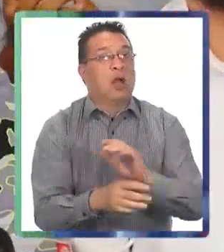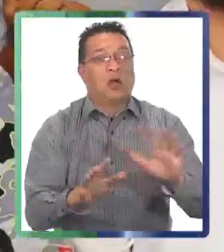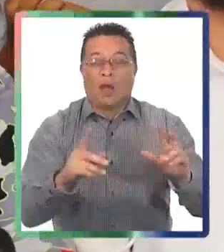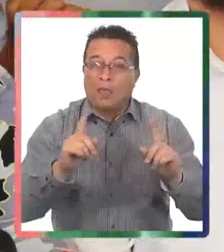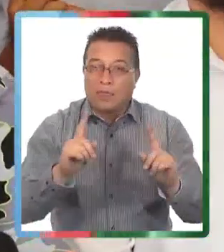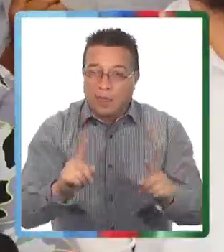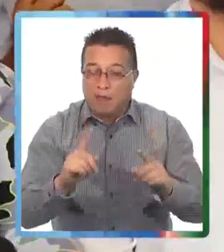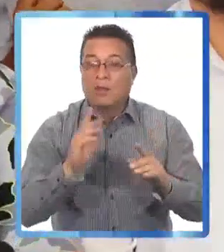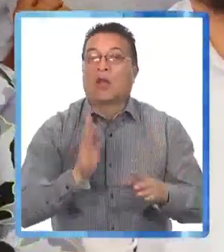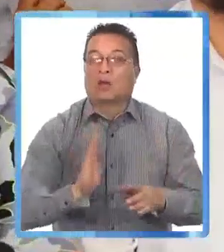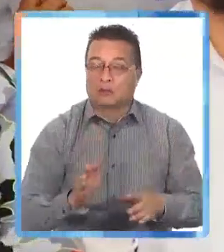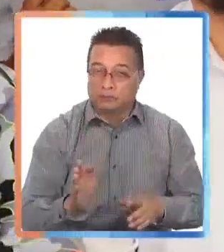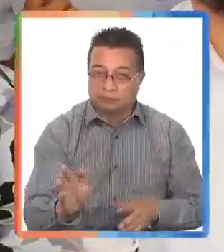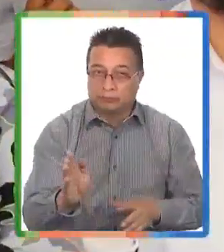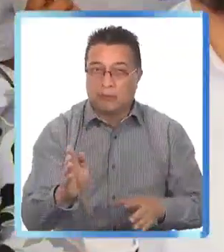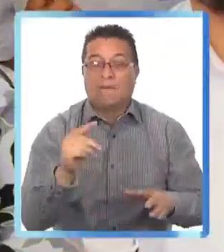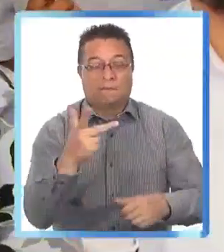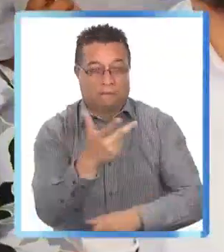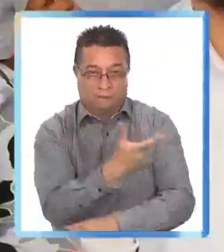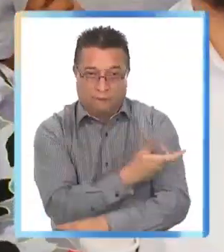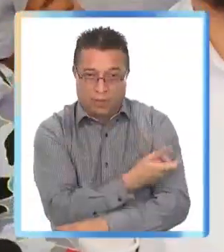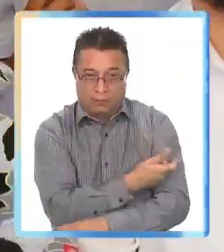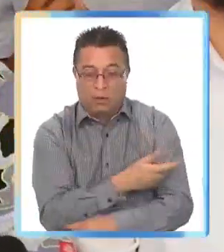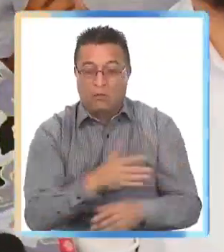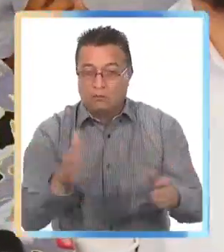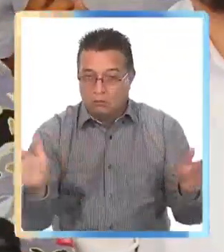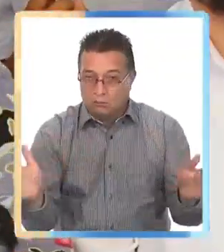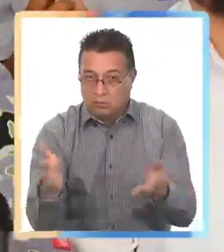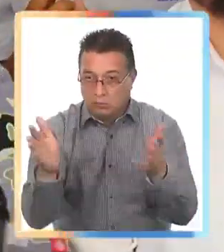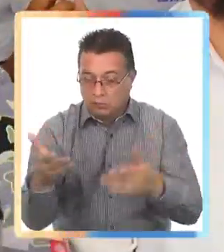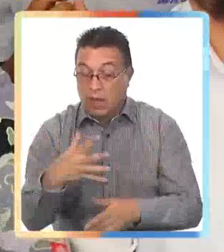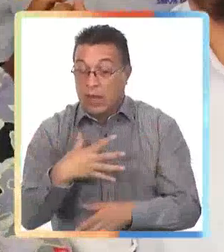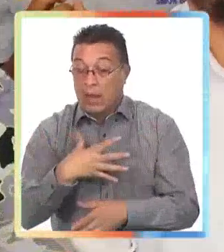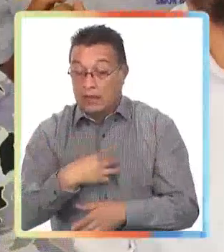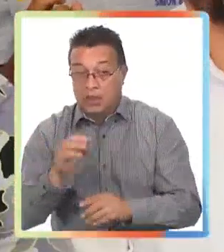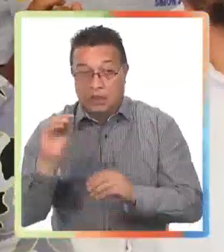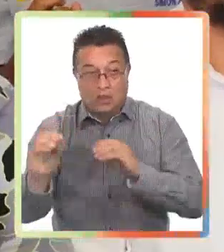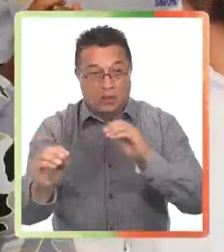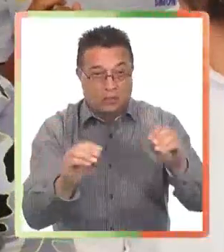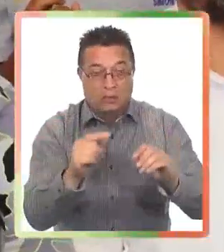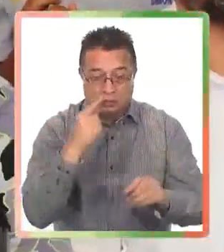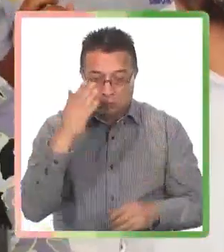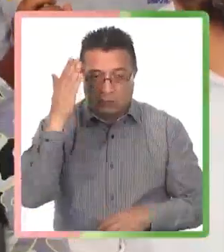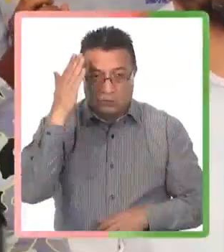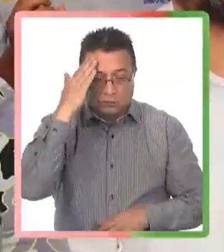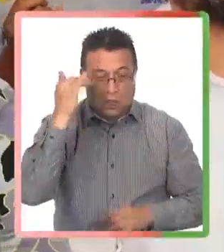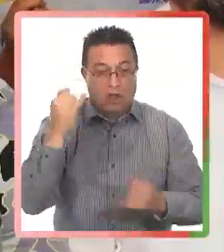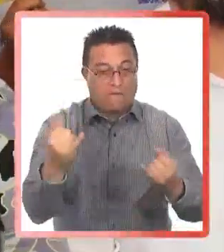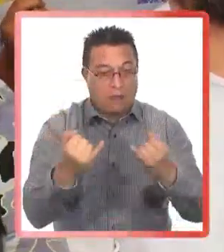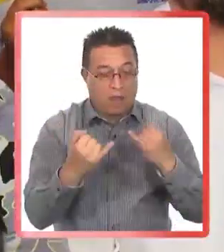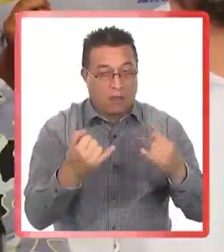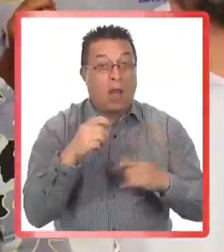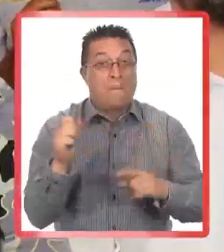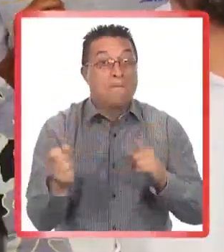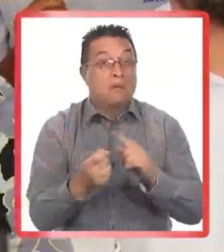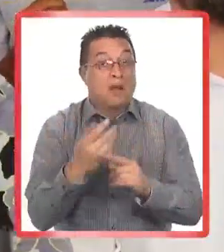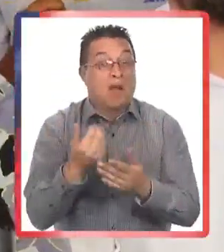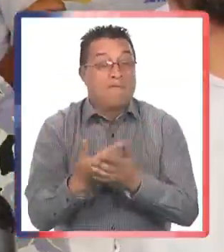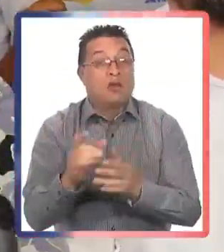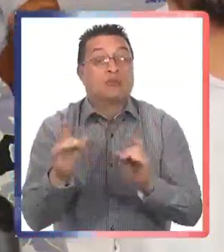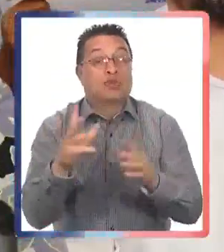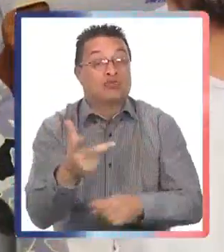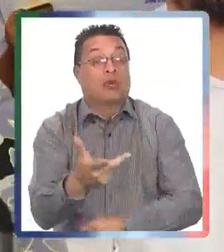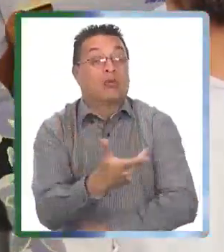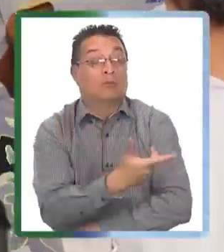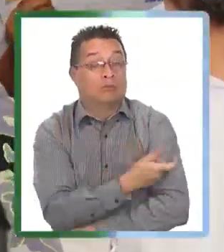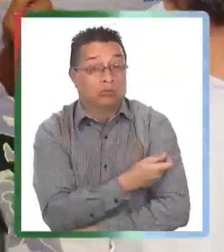tanto, tenemos que seguir vacunándonos, seguir instando a nuestros hijos, firmar los consentimientos informados si es la primera vez que